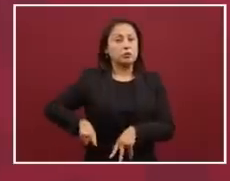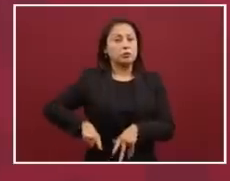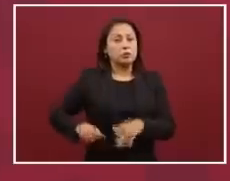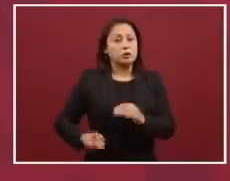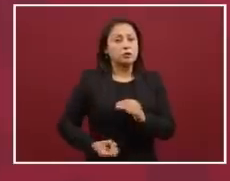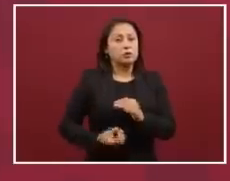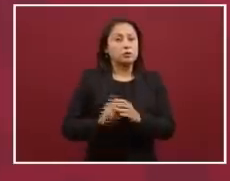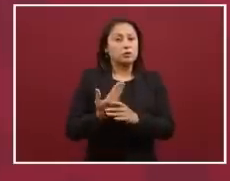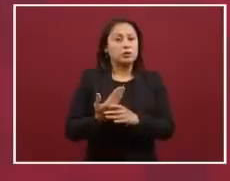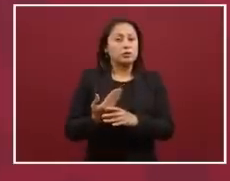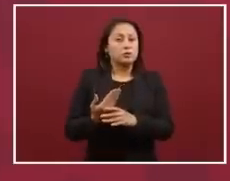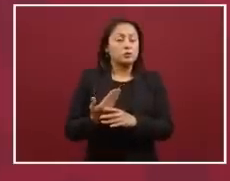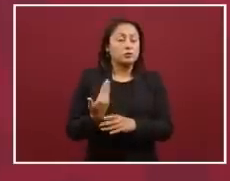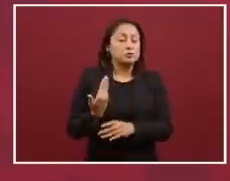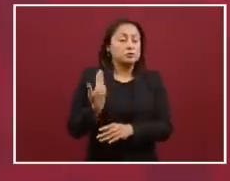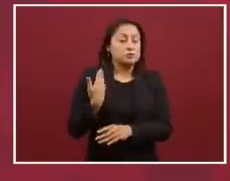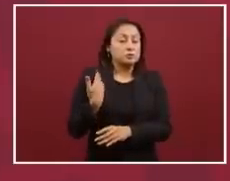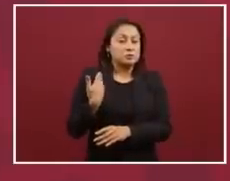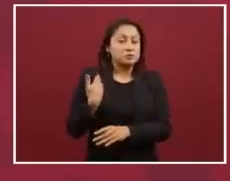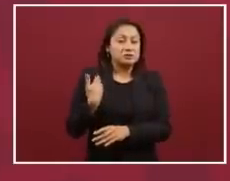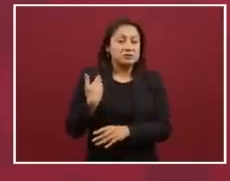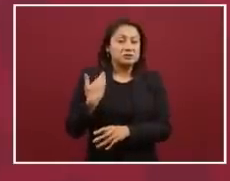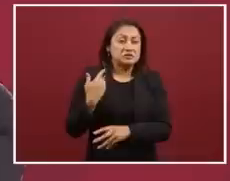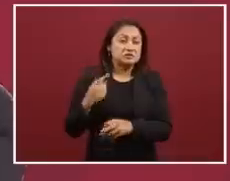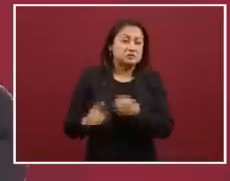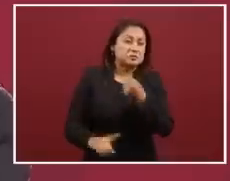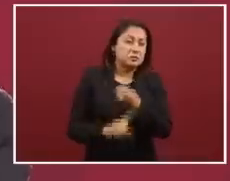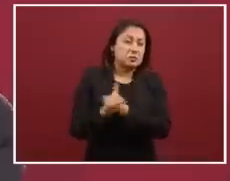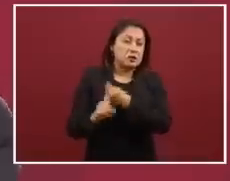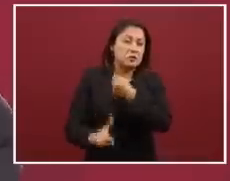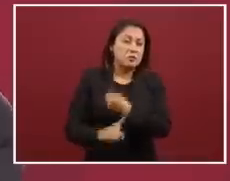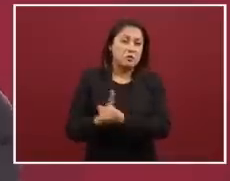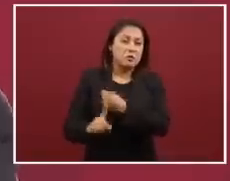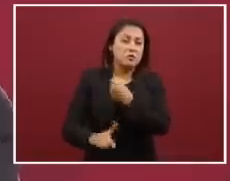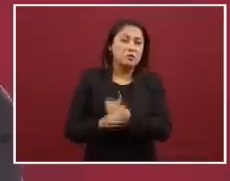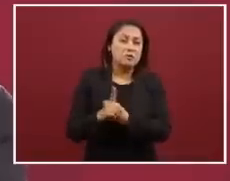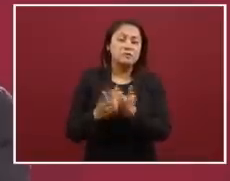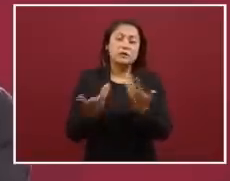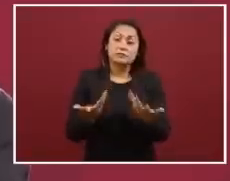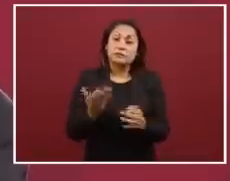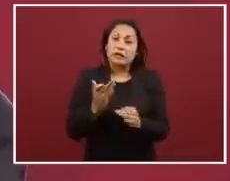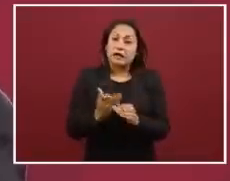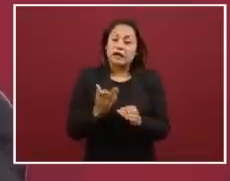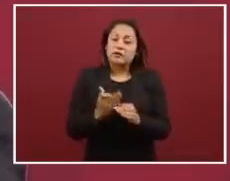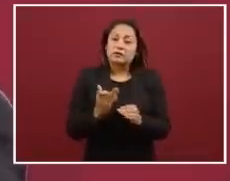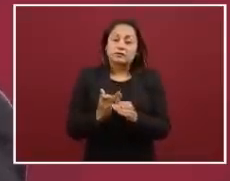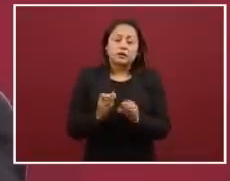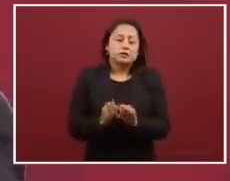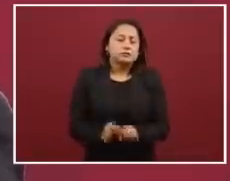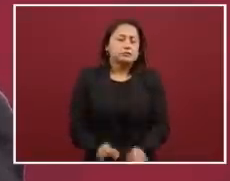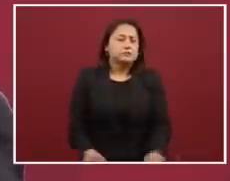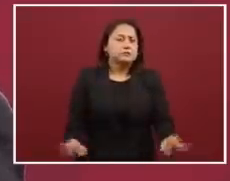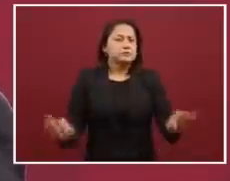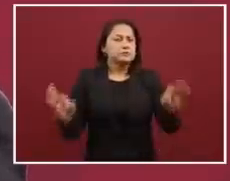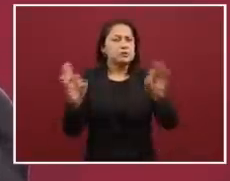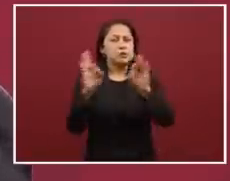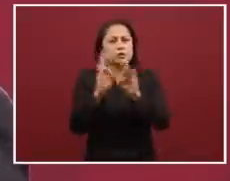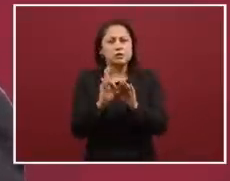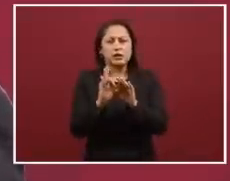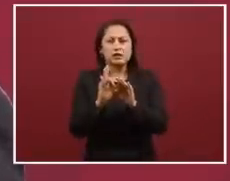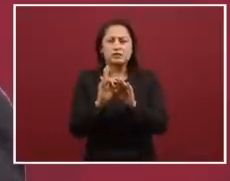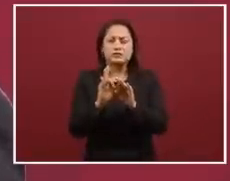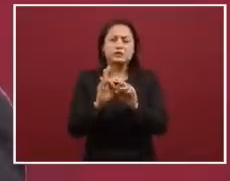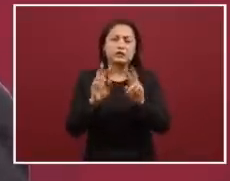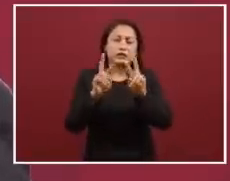dejaron las administraciones pasadas y es fundamental permitir que nuestras políticas económicas al interior